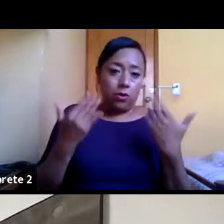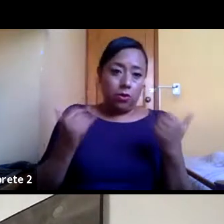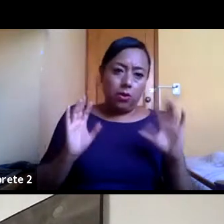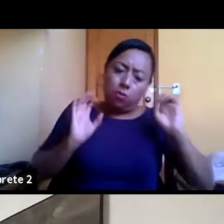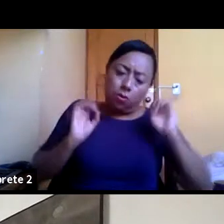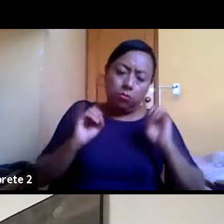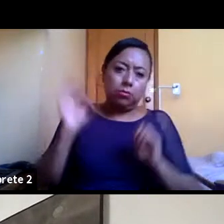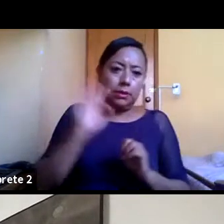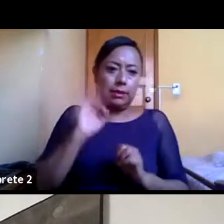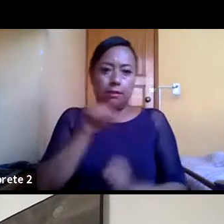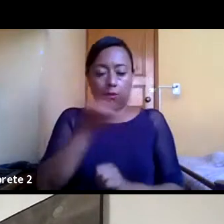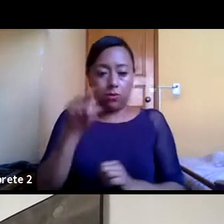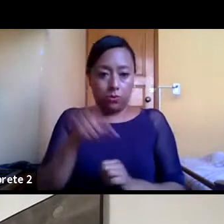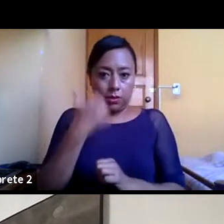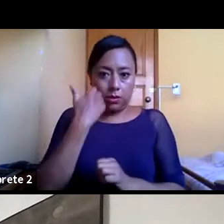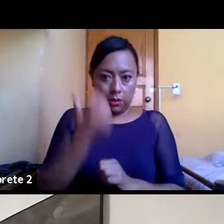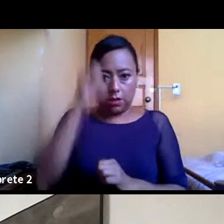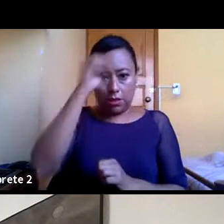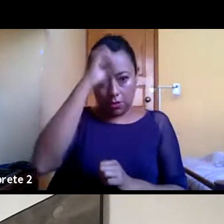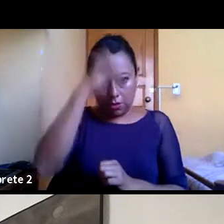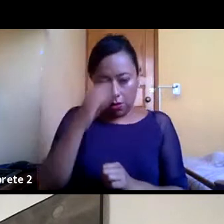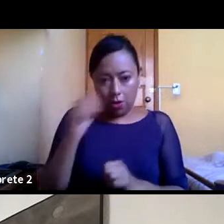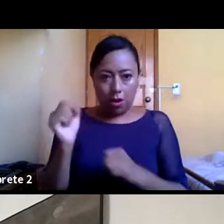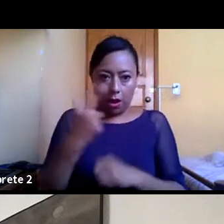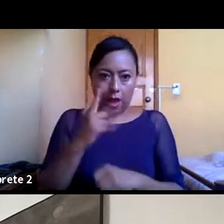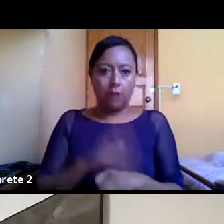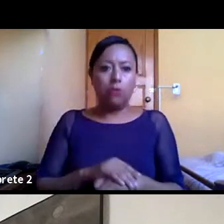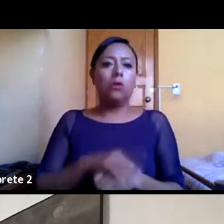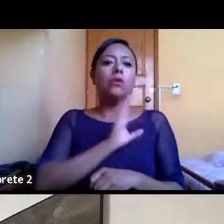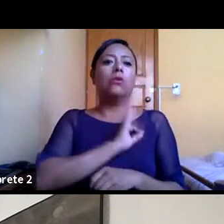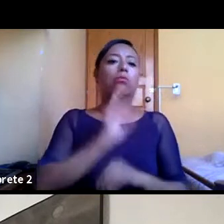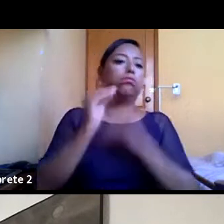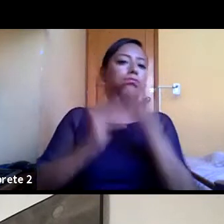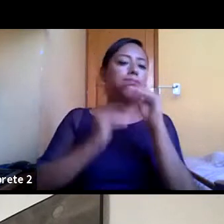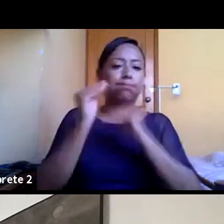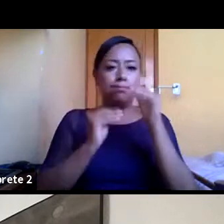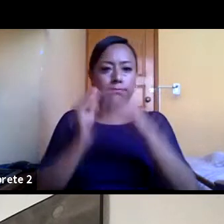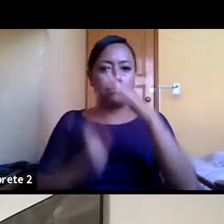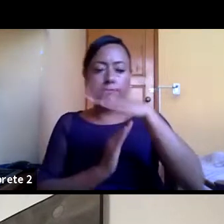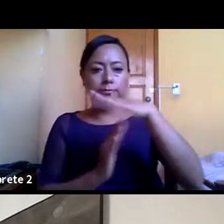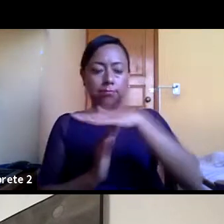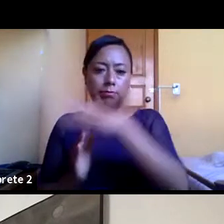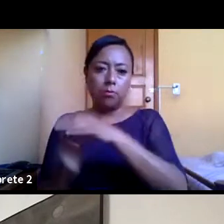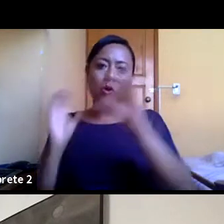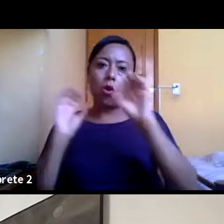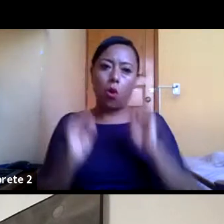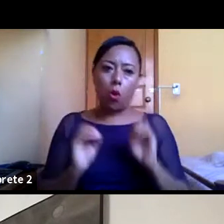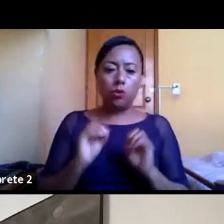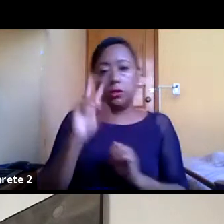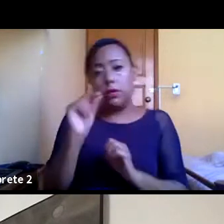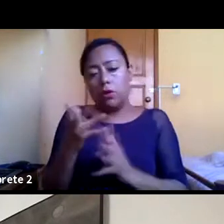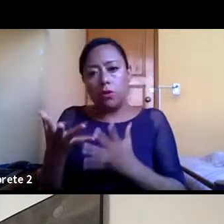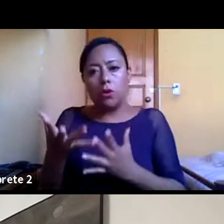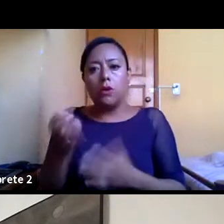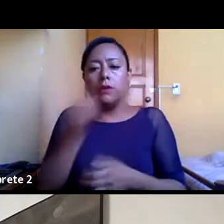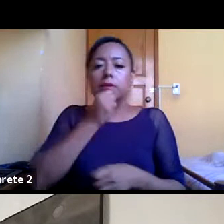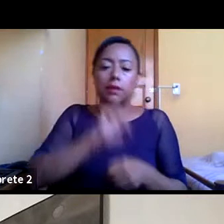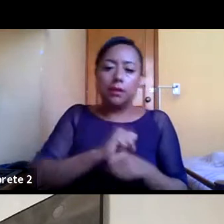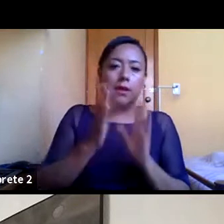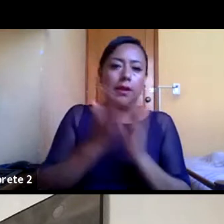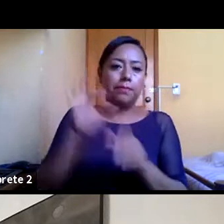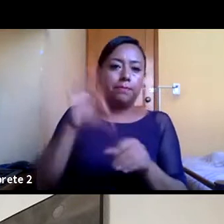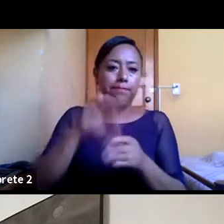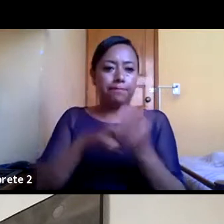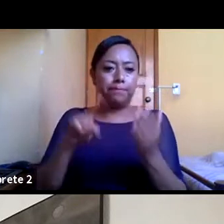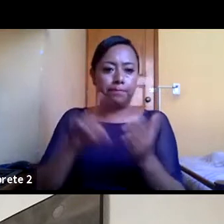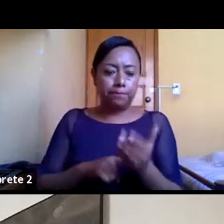bien estaríamos iniciando la discusión de las mesas, o bien le pediría a la secretaria se pueda someter a votación la realización de